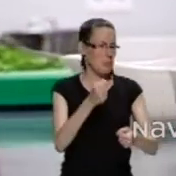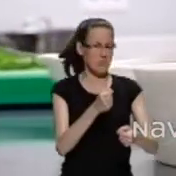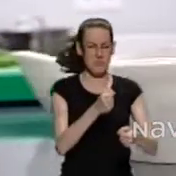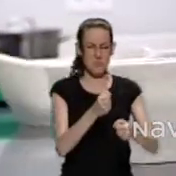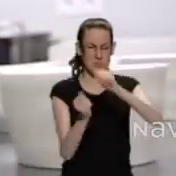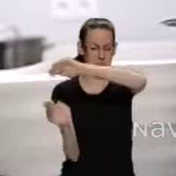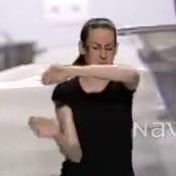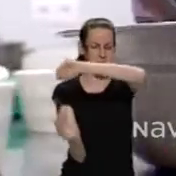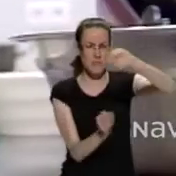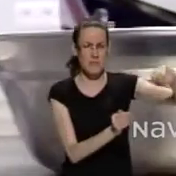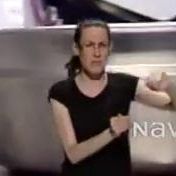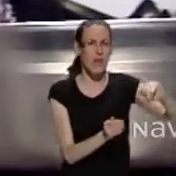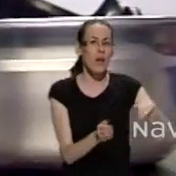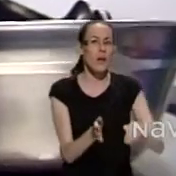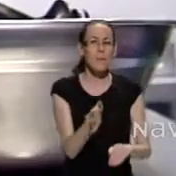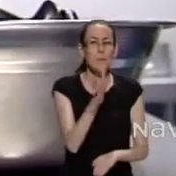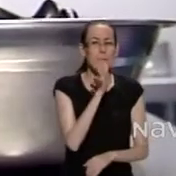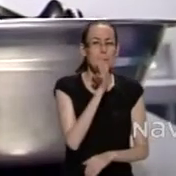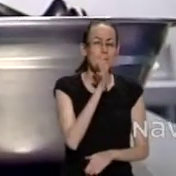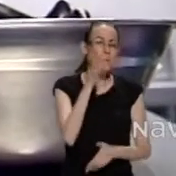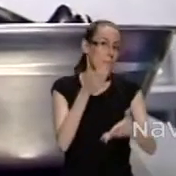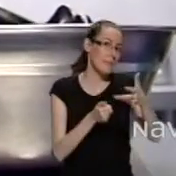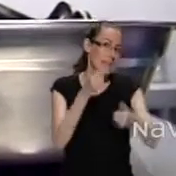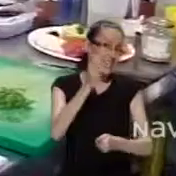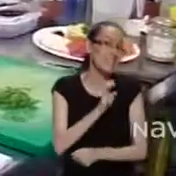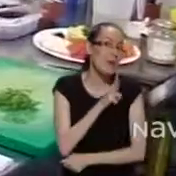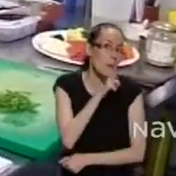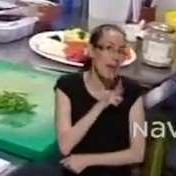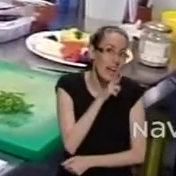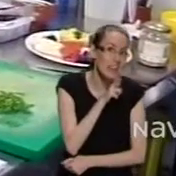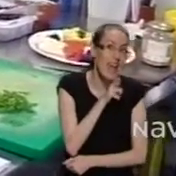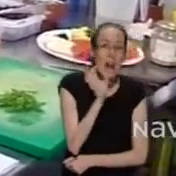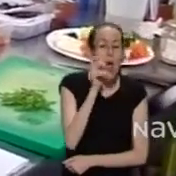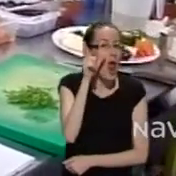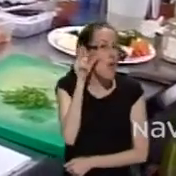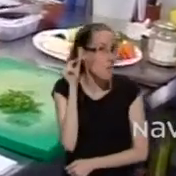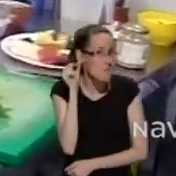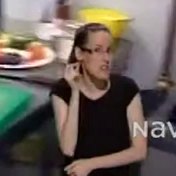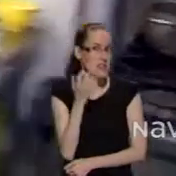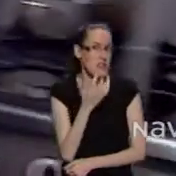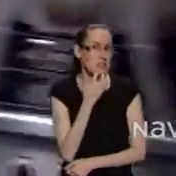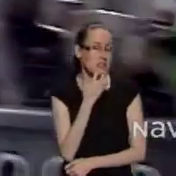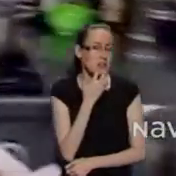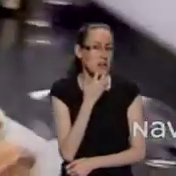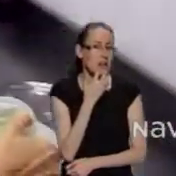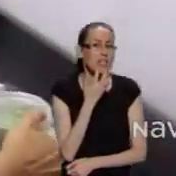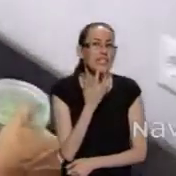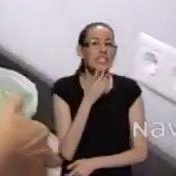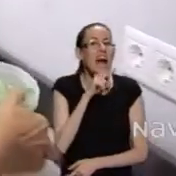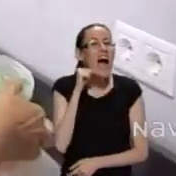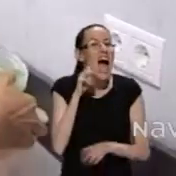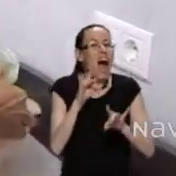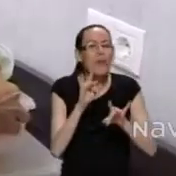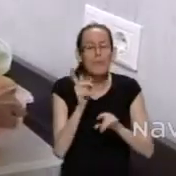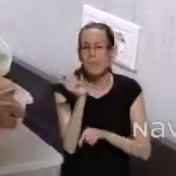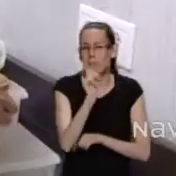bebidas vegetales, de cereales, de frutos secos y en vez de azúcar utilizamos otros endulzantes naturales como la melaza de